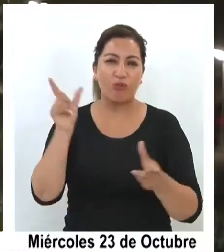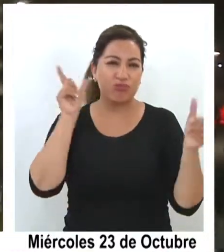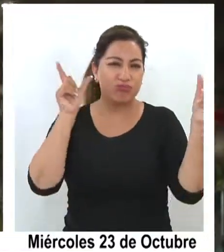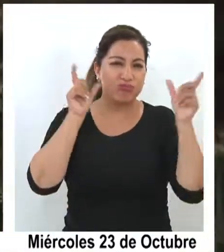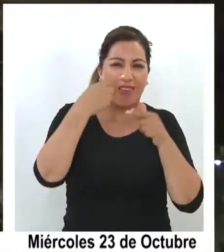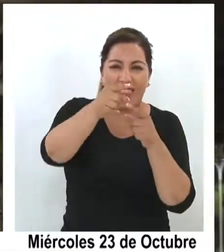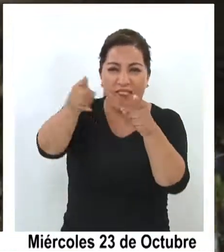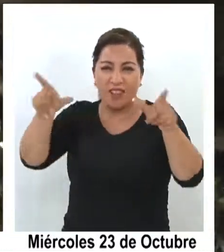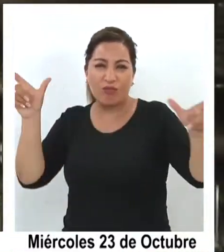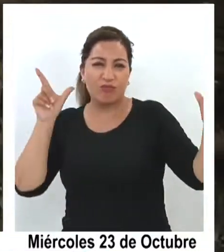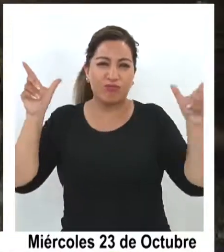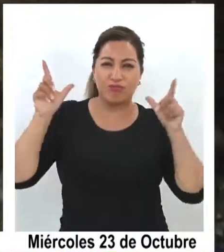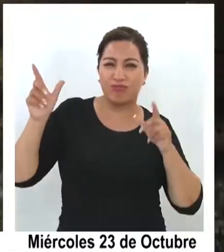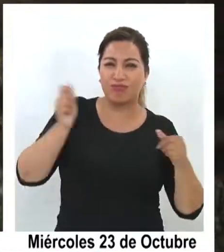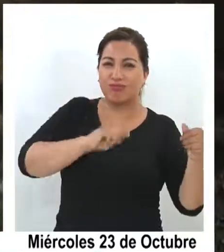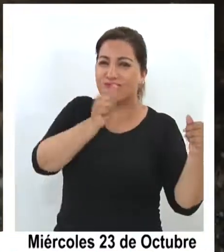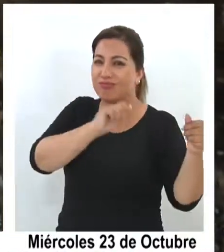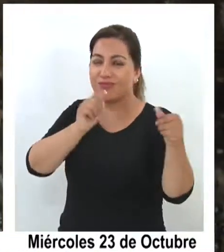horas.